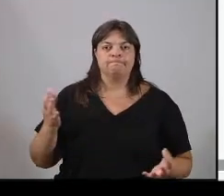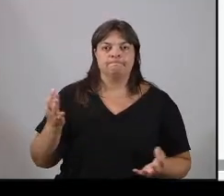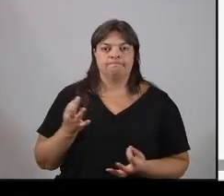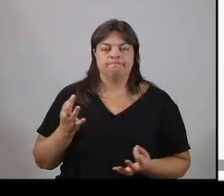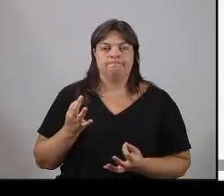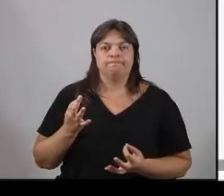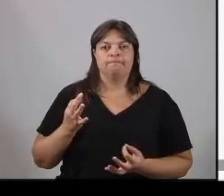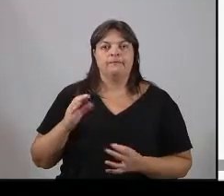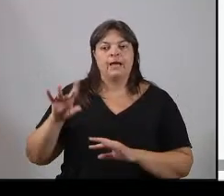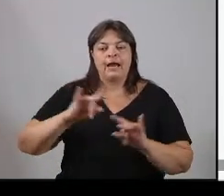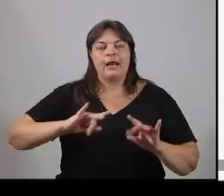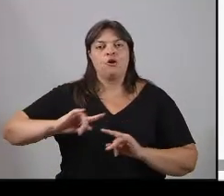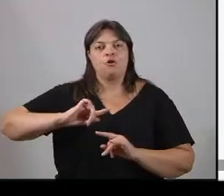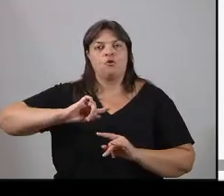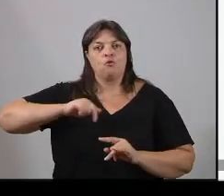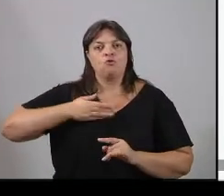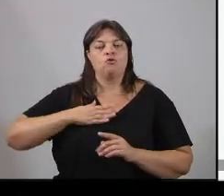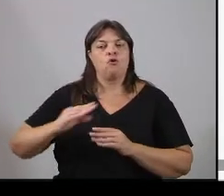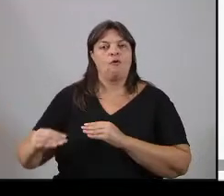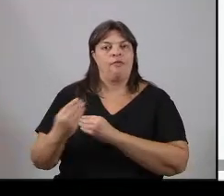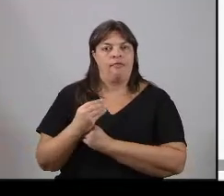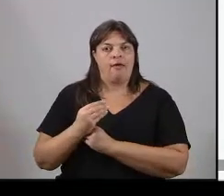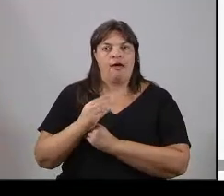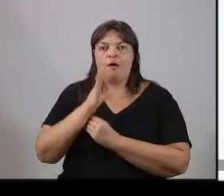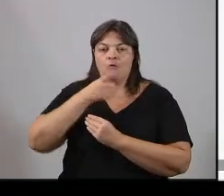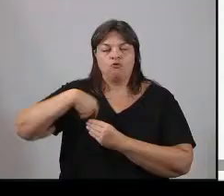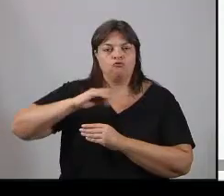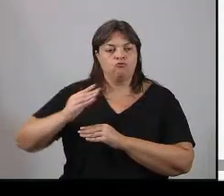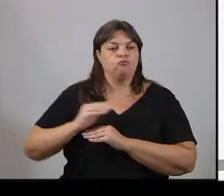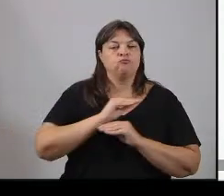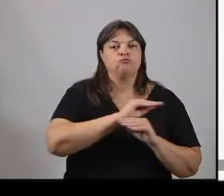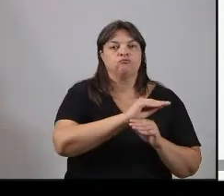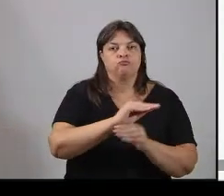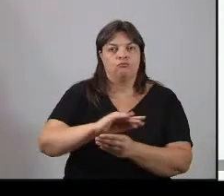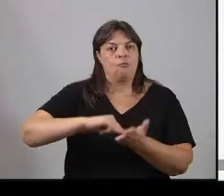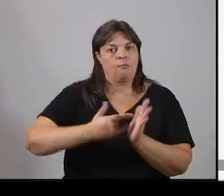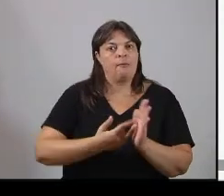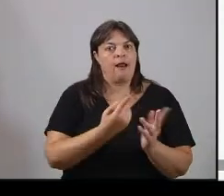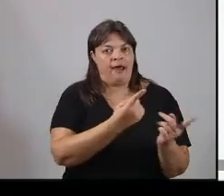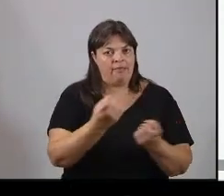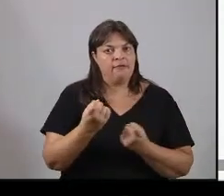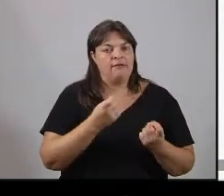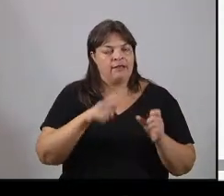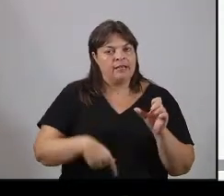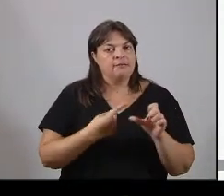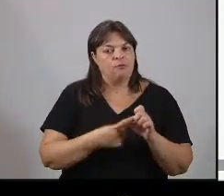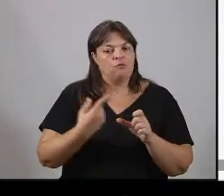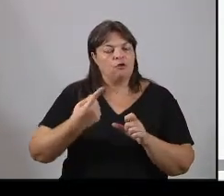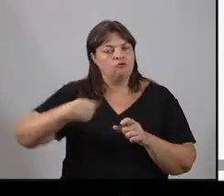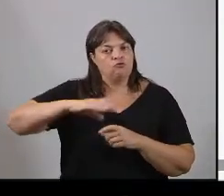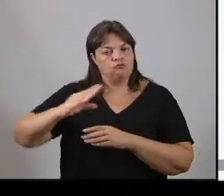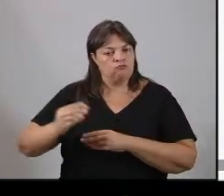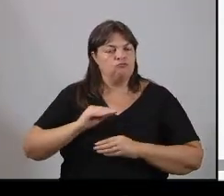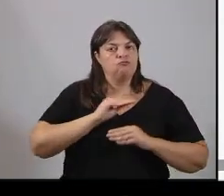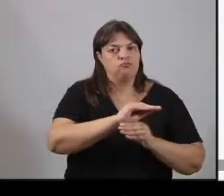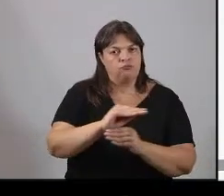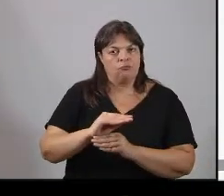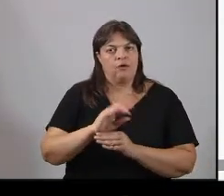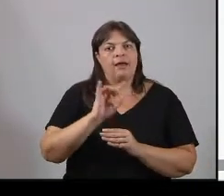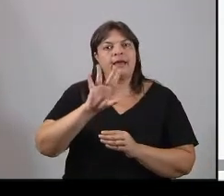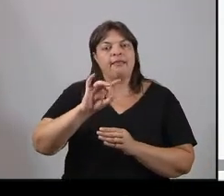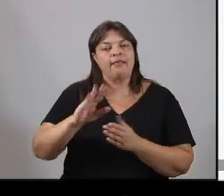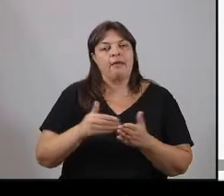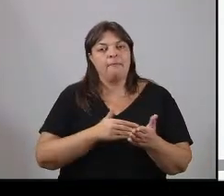región esta cantidad para financiar este plan tan necesario en Extremadura. 15 millones